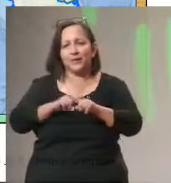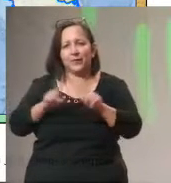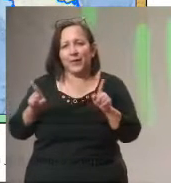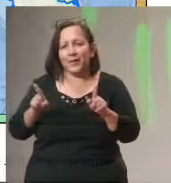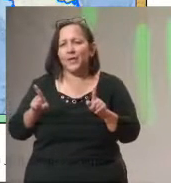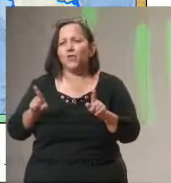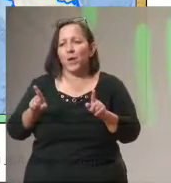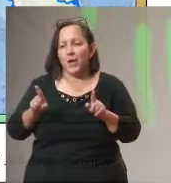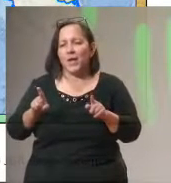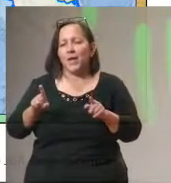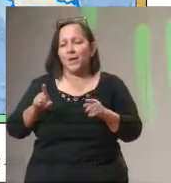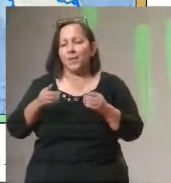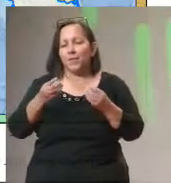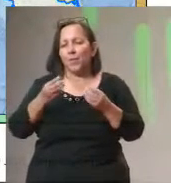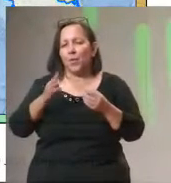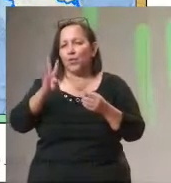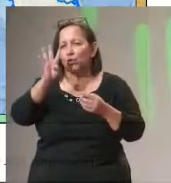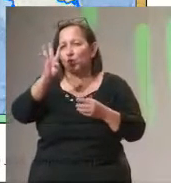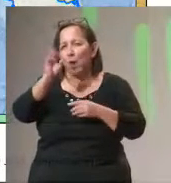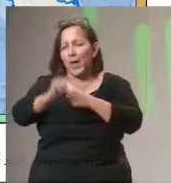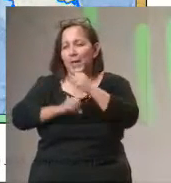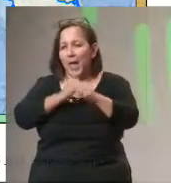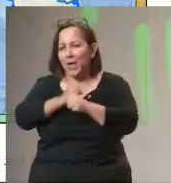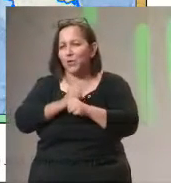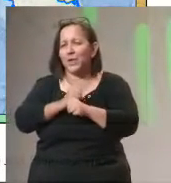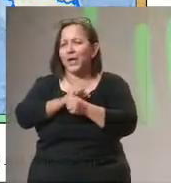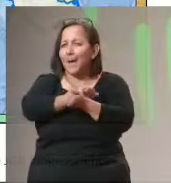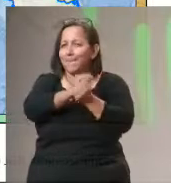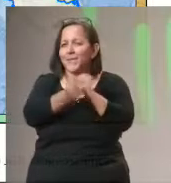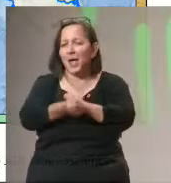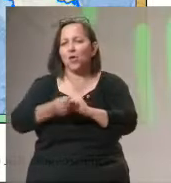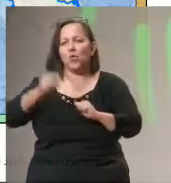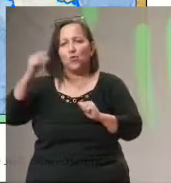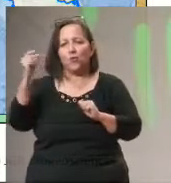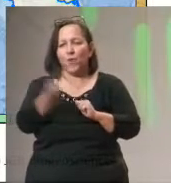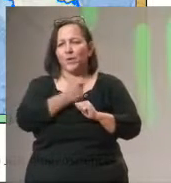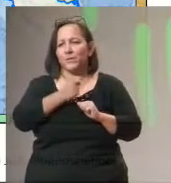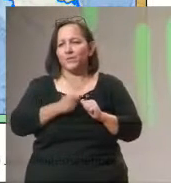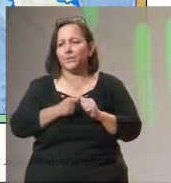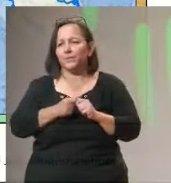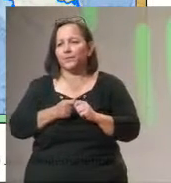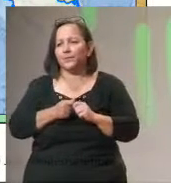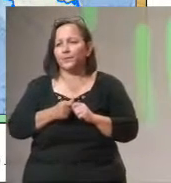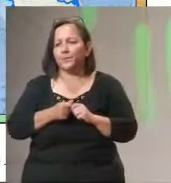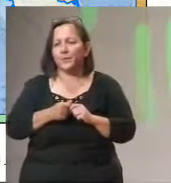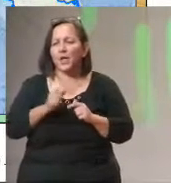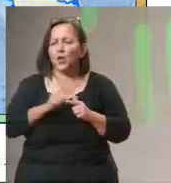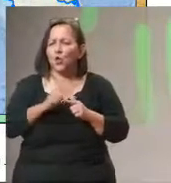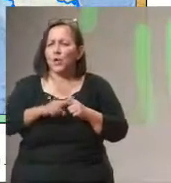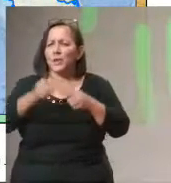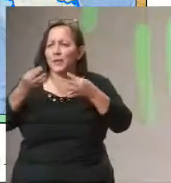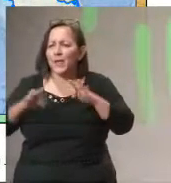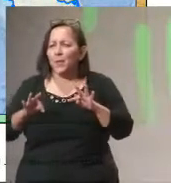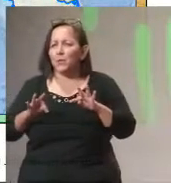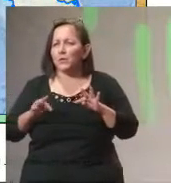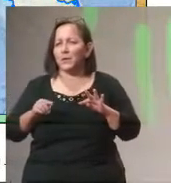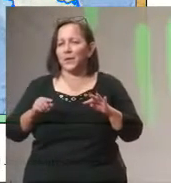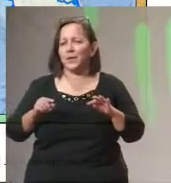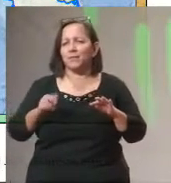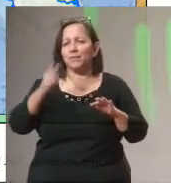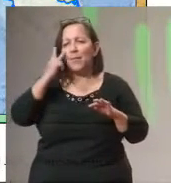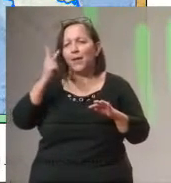alterado fuertemente durante los últimos 40 años. Entonces, tratamos de entender el legado del nitrato, esto es lo último que hemos